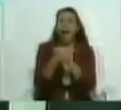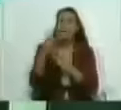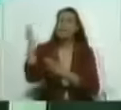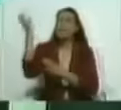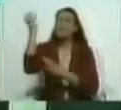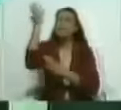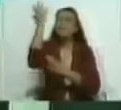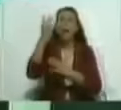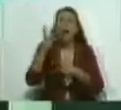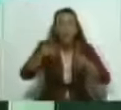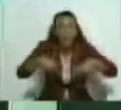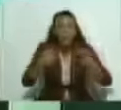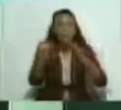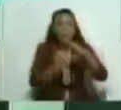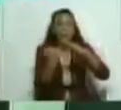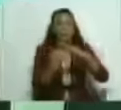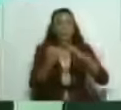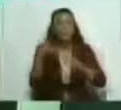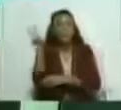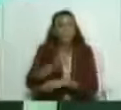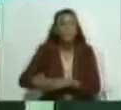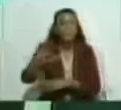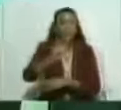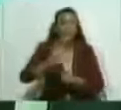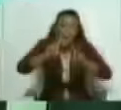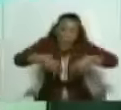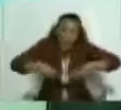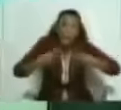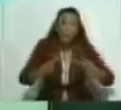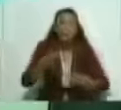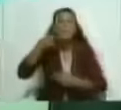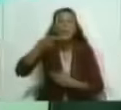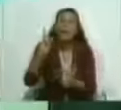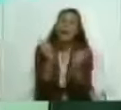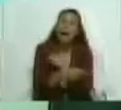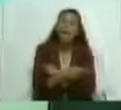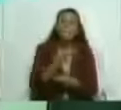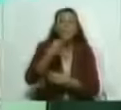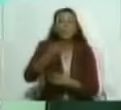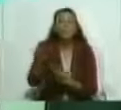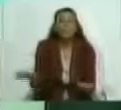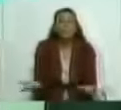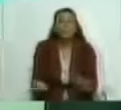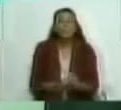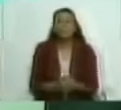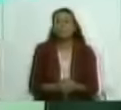de reinstitucionalizar el país, de repolitizar el país.